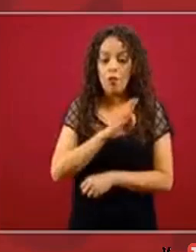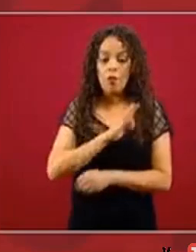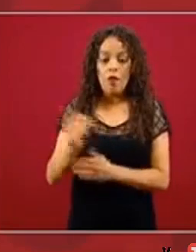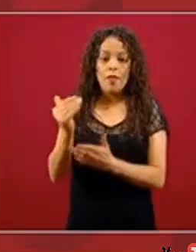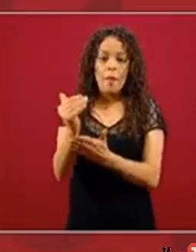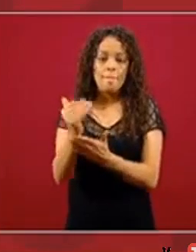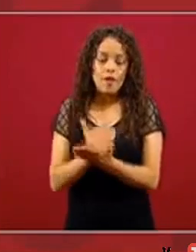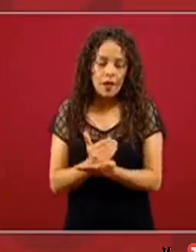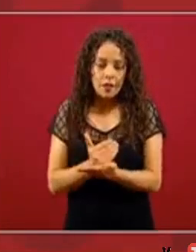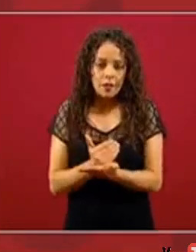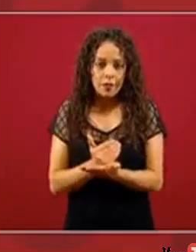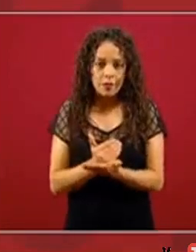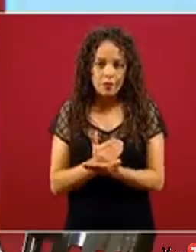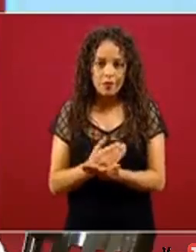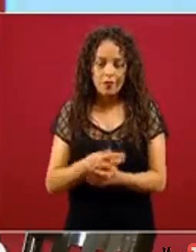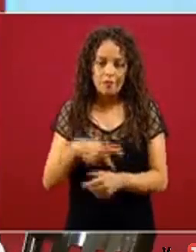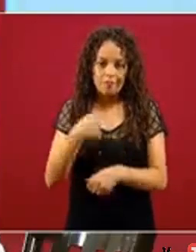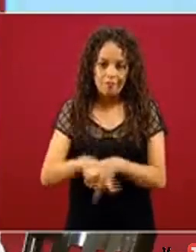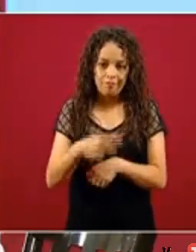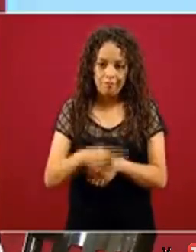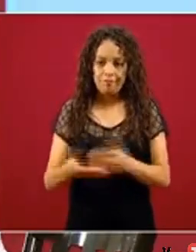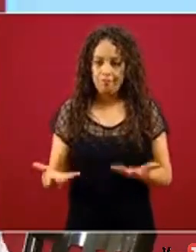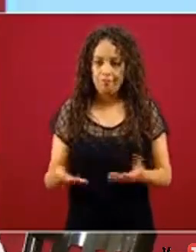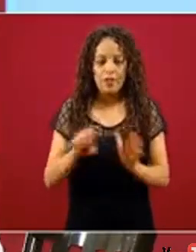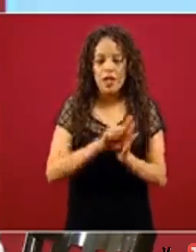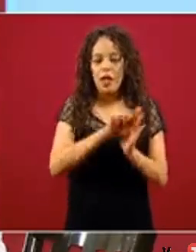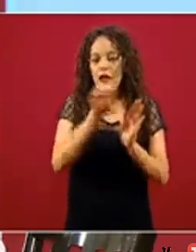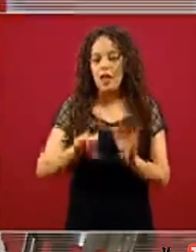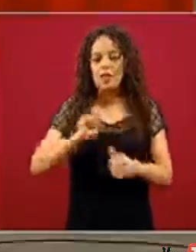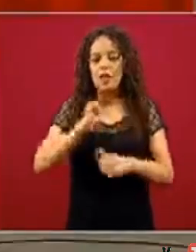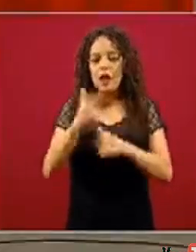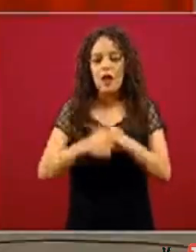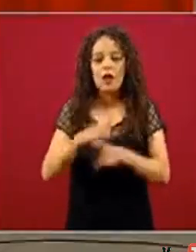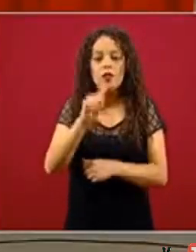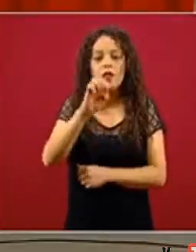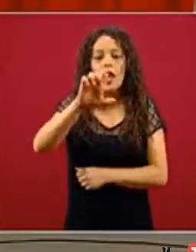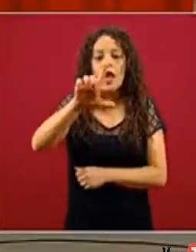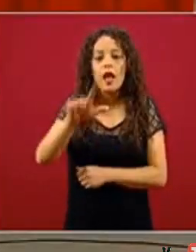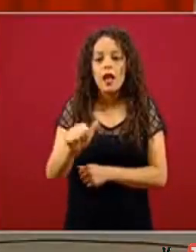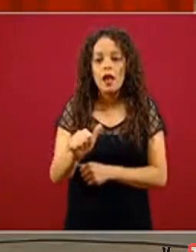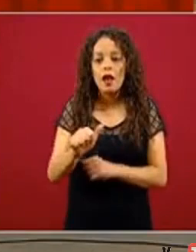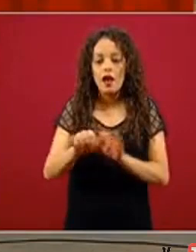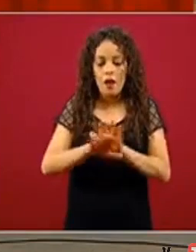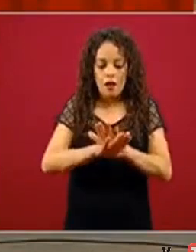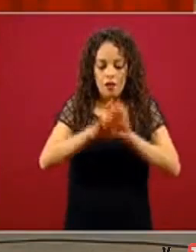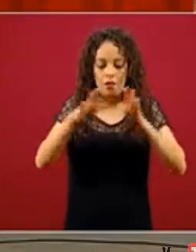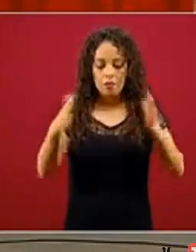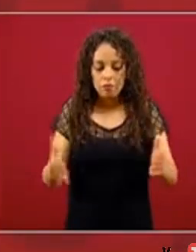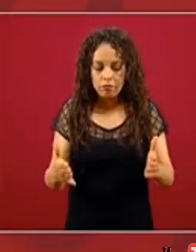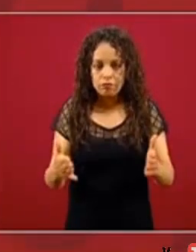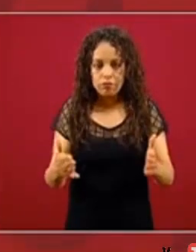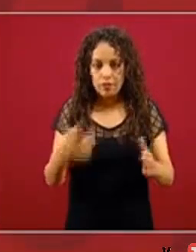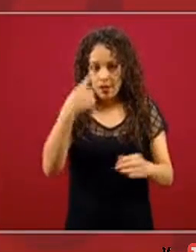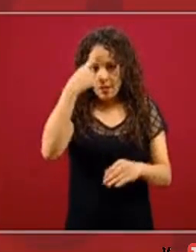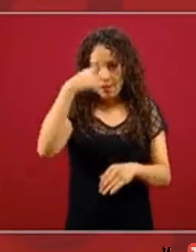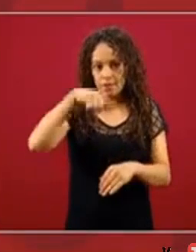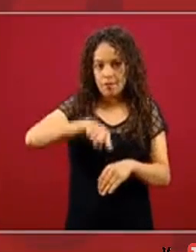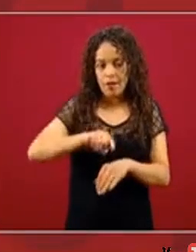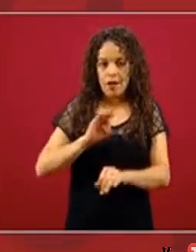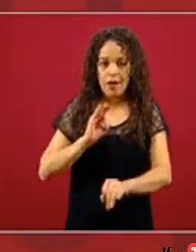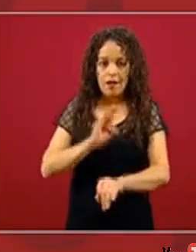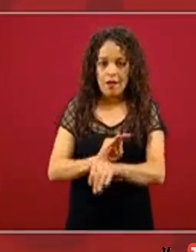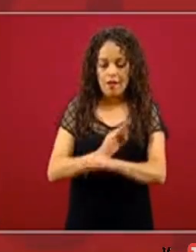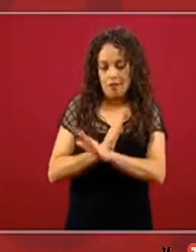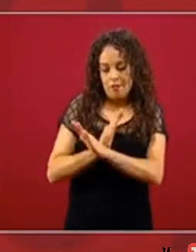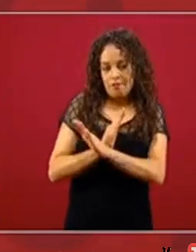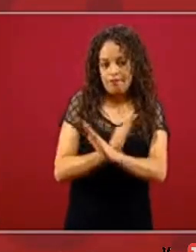con algún elemento de tela poner una barrera física, podría ser que ayude a algo, pero